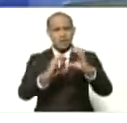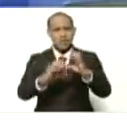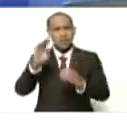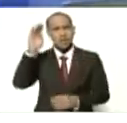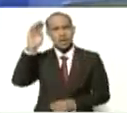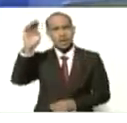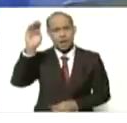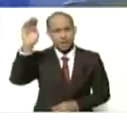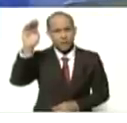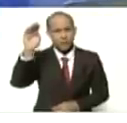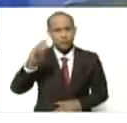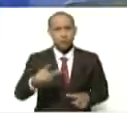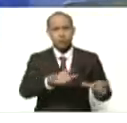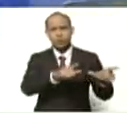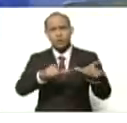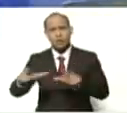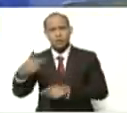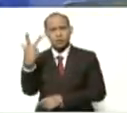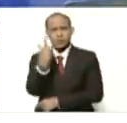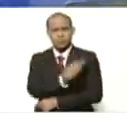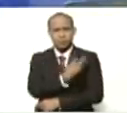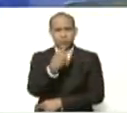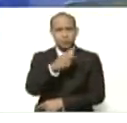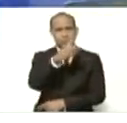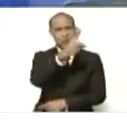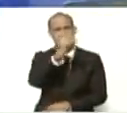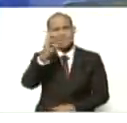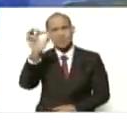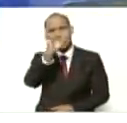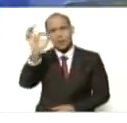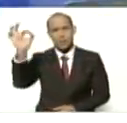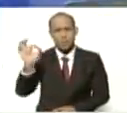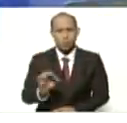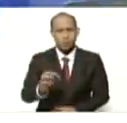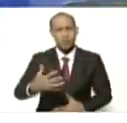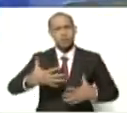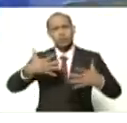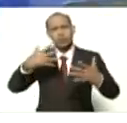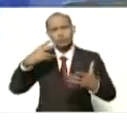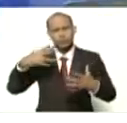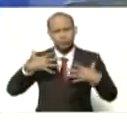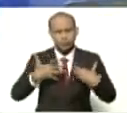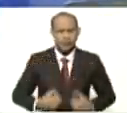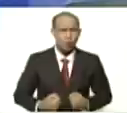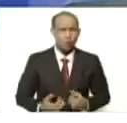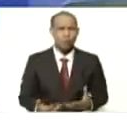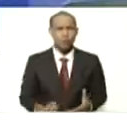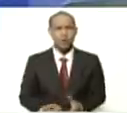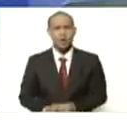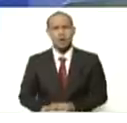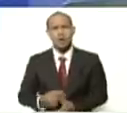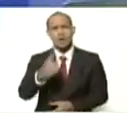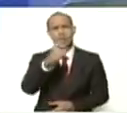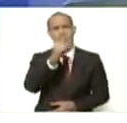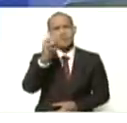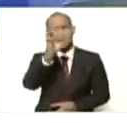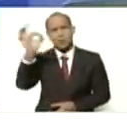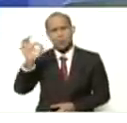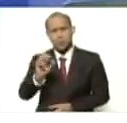futuro tendremos entonces vacuna 100% segura 100%